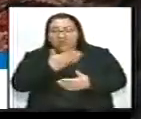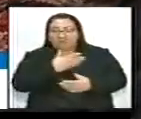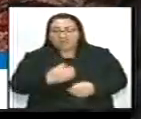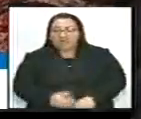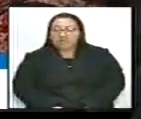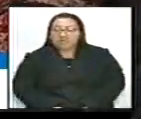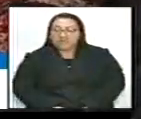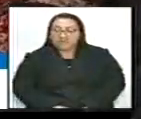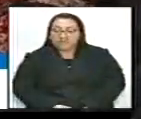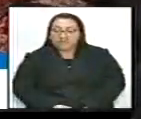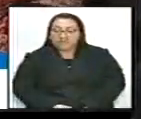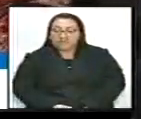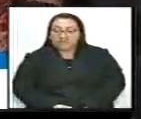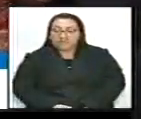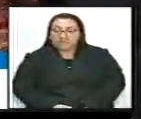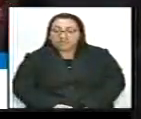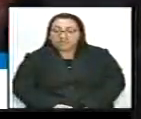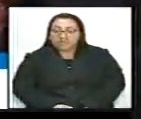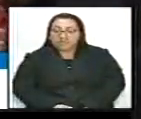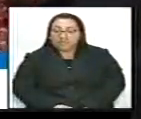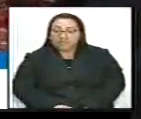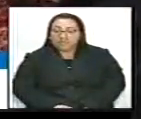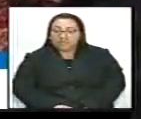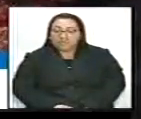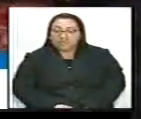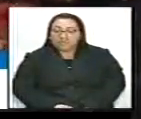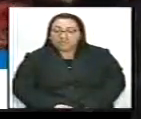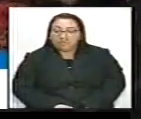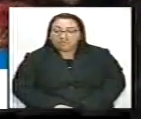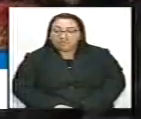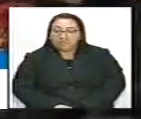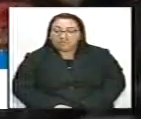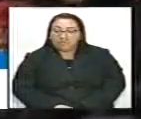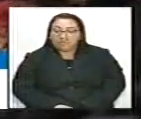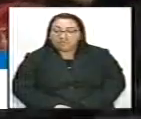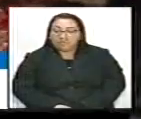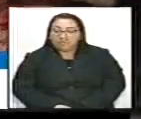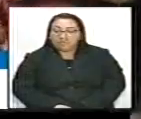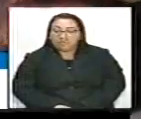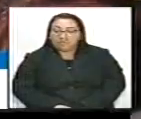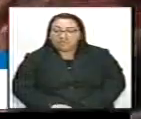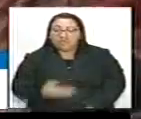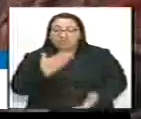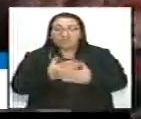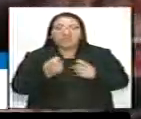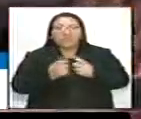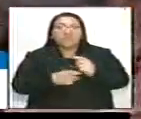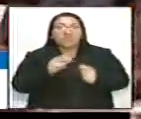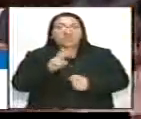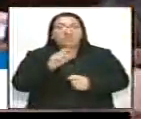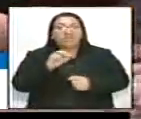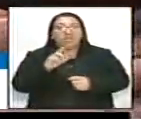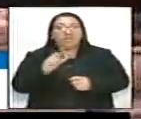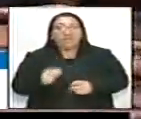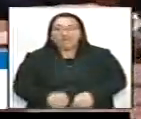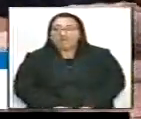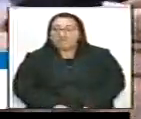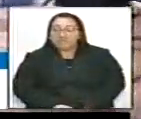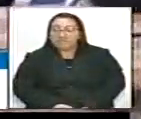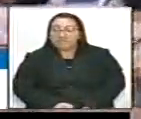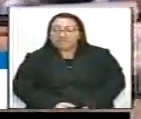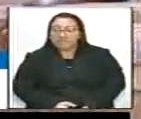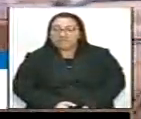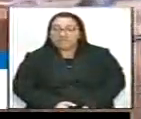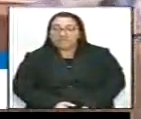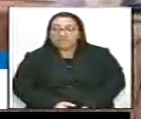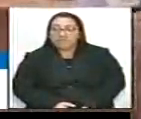presidente. Muchas gracias, congresista Octavio. Tiene la palabra el congresista Ilvia Violeta. Gracias, presidente. En primer